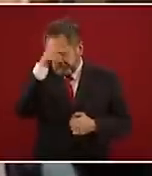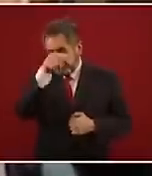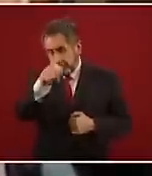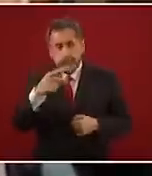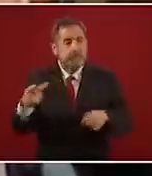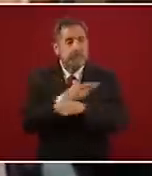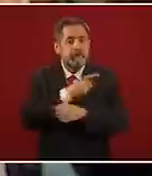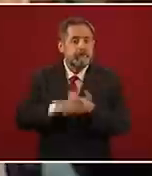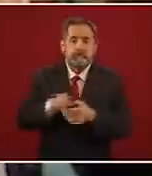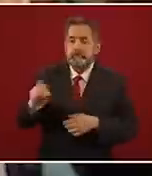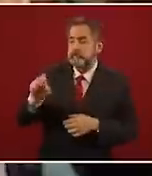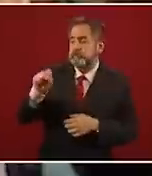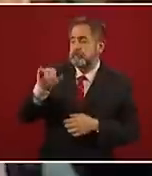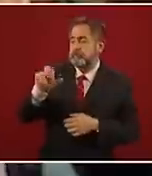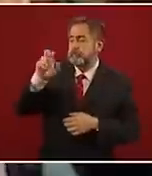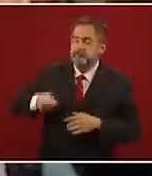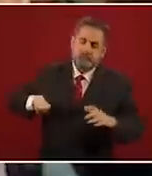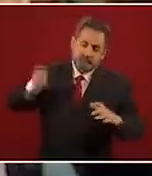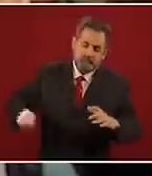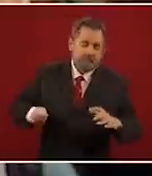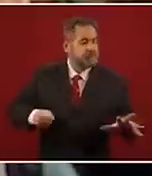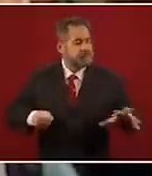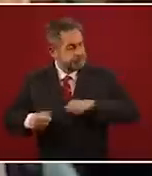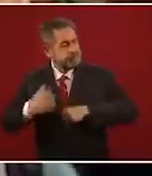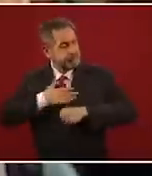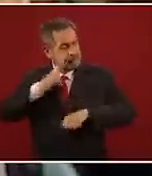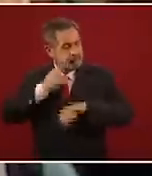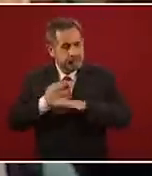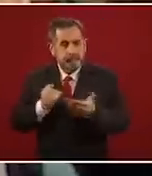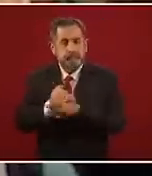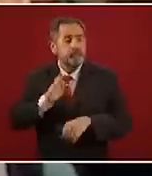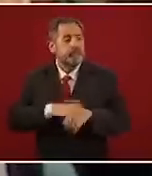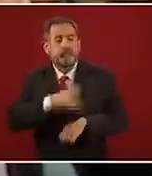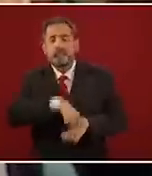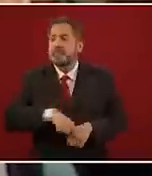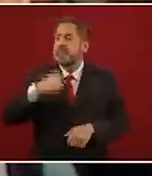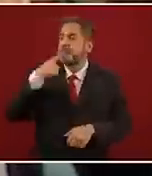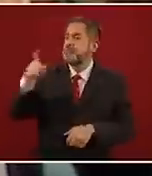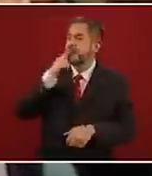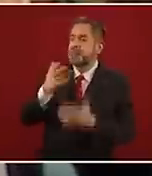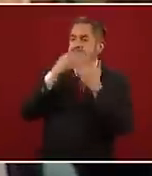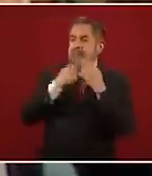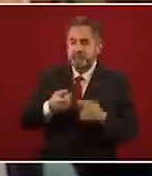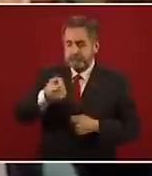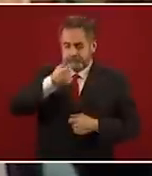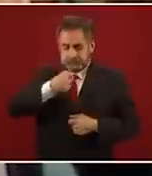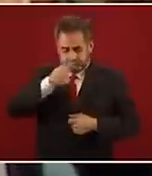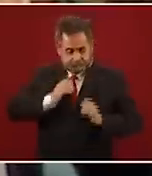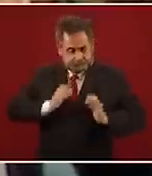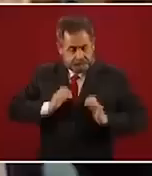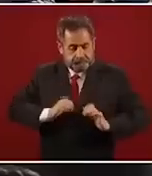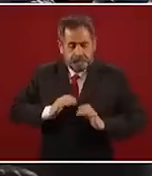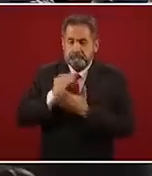de la Corte de atraer 4 casos donde las personas se quejan de que no hay retrovirales para el tema del